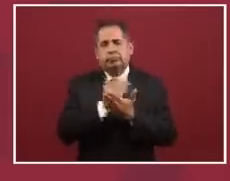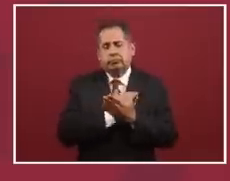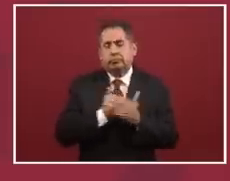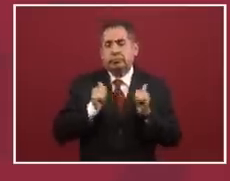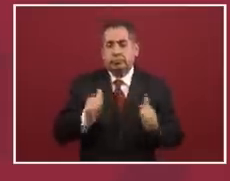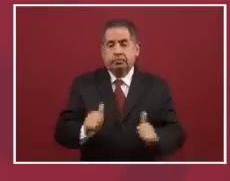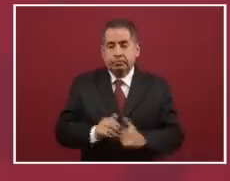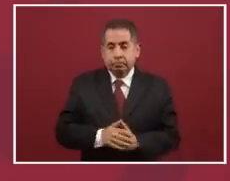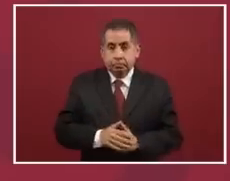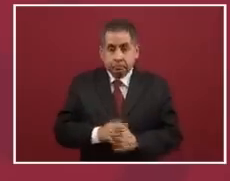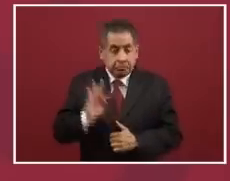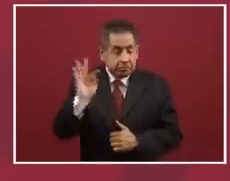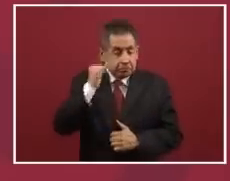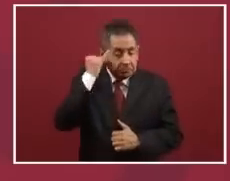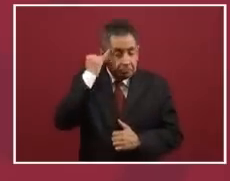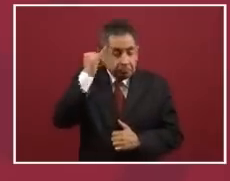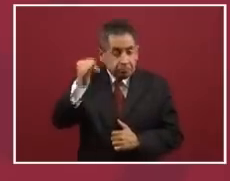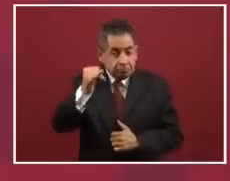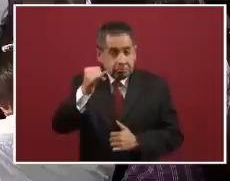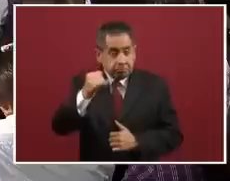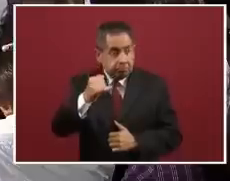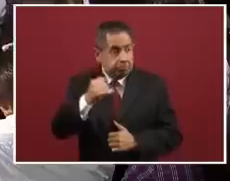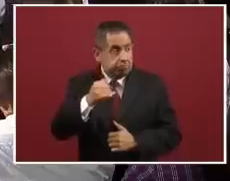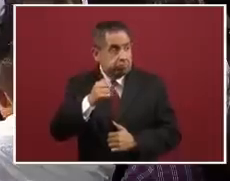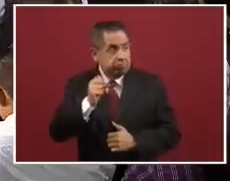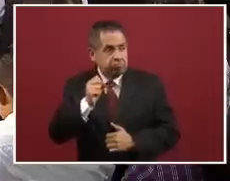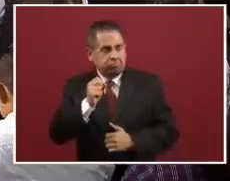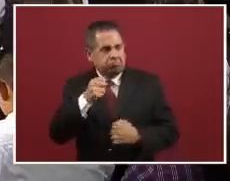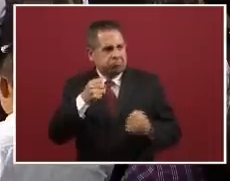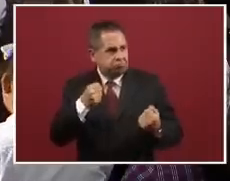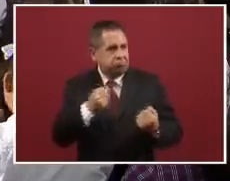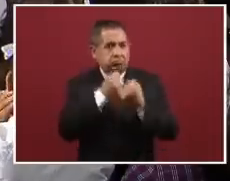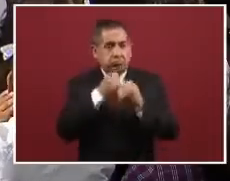Imagínense cómo estaríamos esta semana.